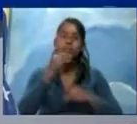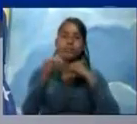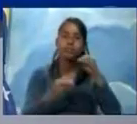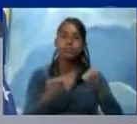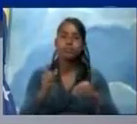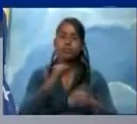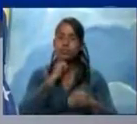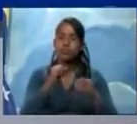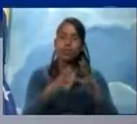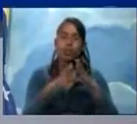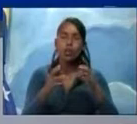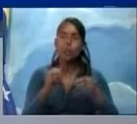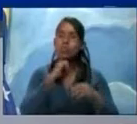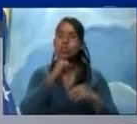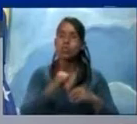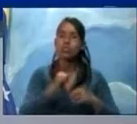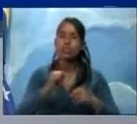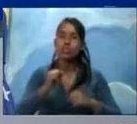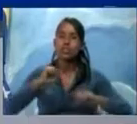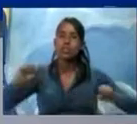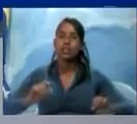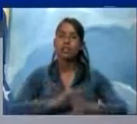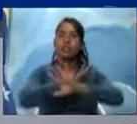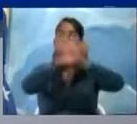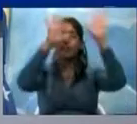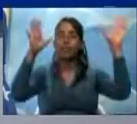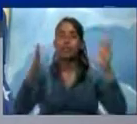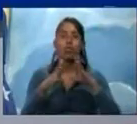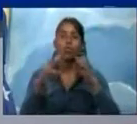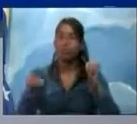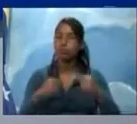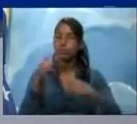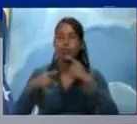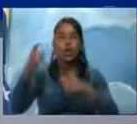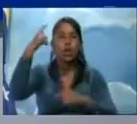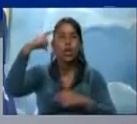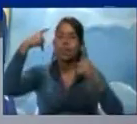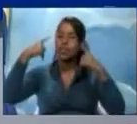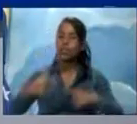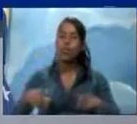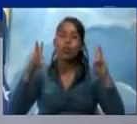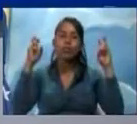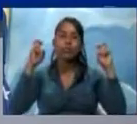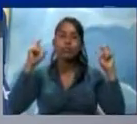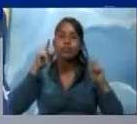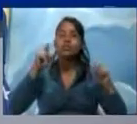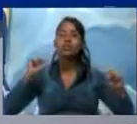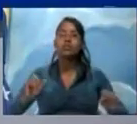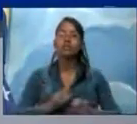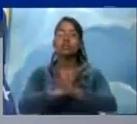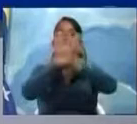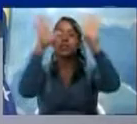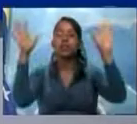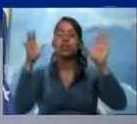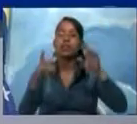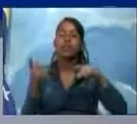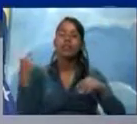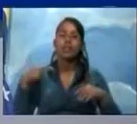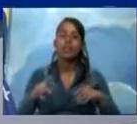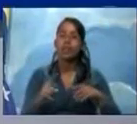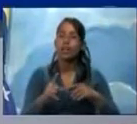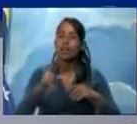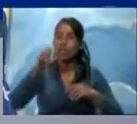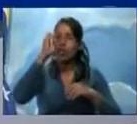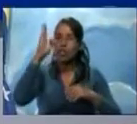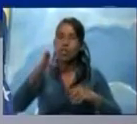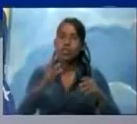es maravilloso. Todos los días son nuevas sus maravillas. Ay, cómo puede